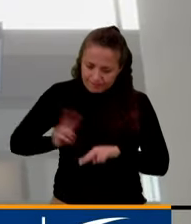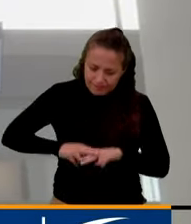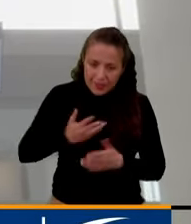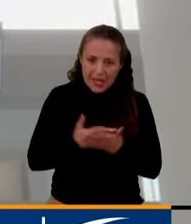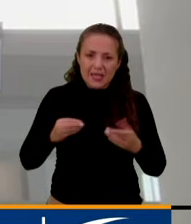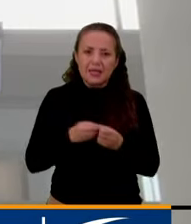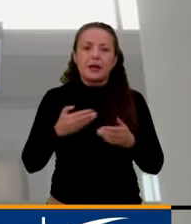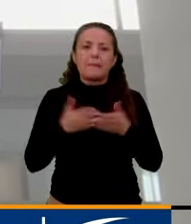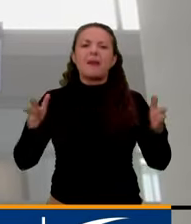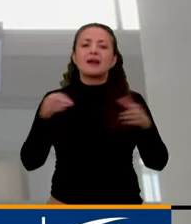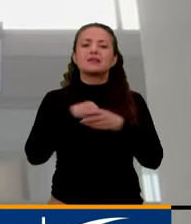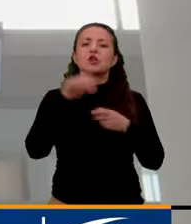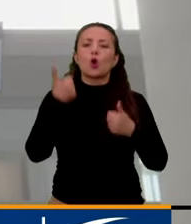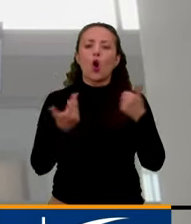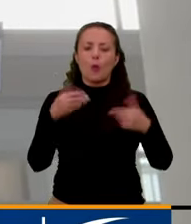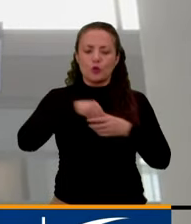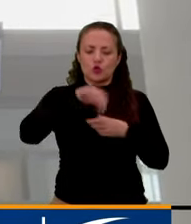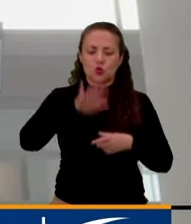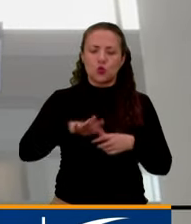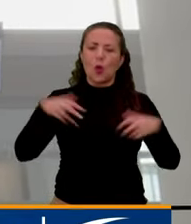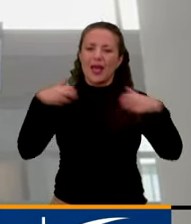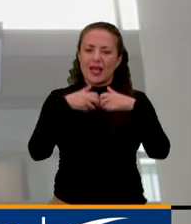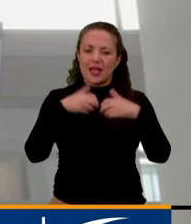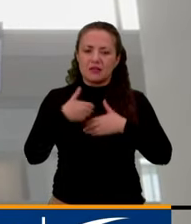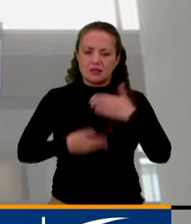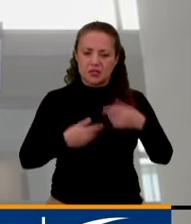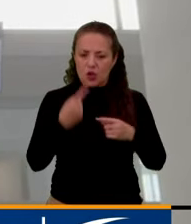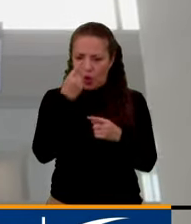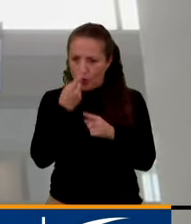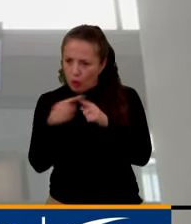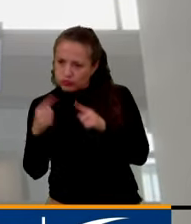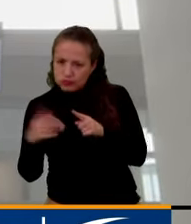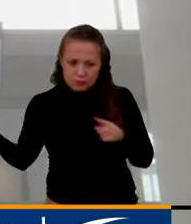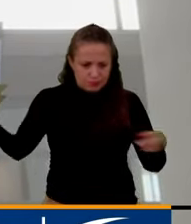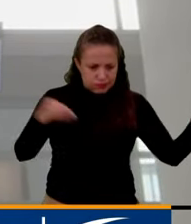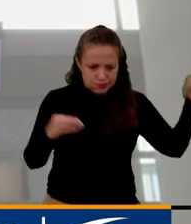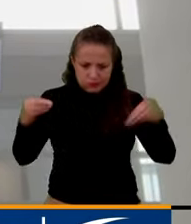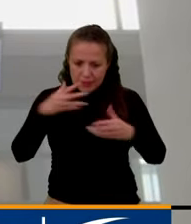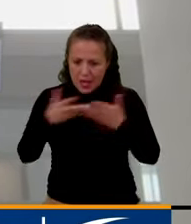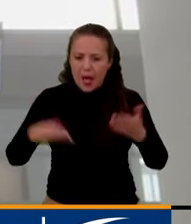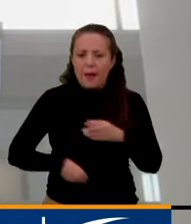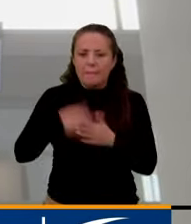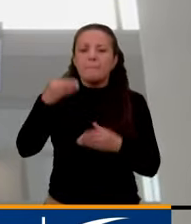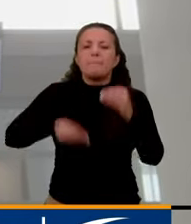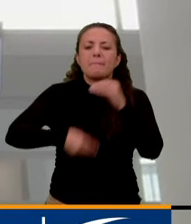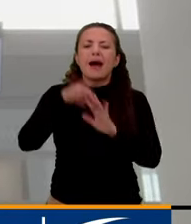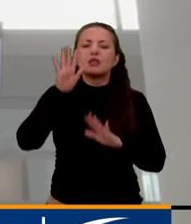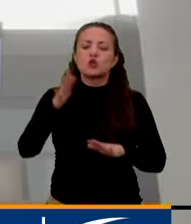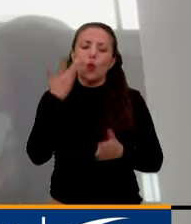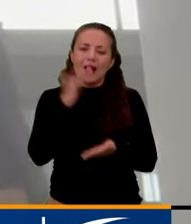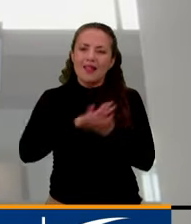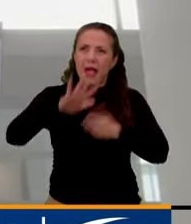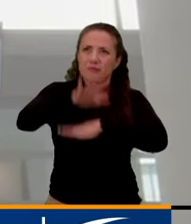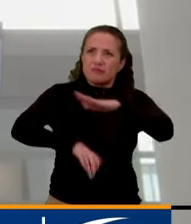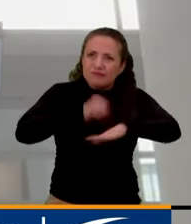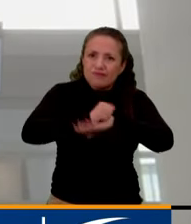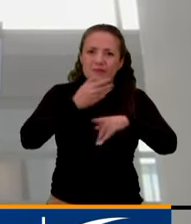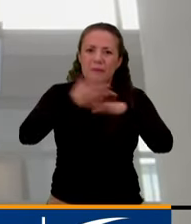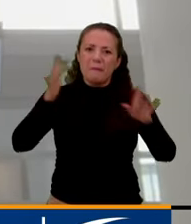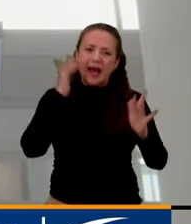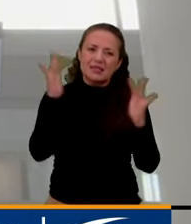matriz energética, diversificándola e implementando cada vez energías más limpias, energías